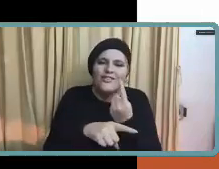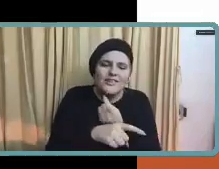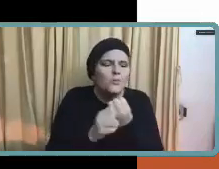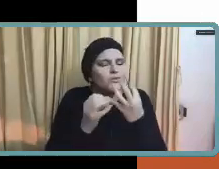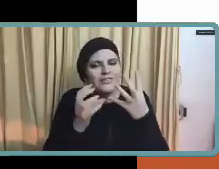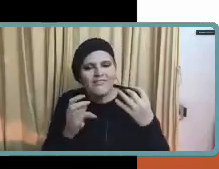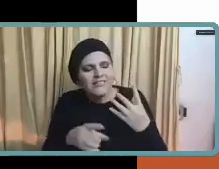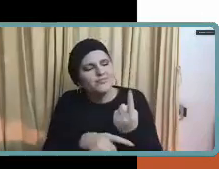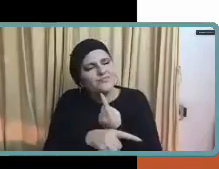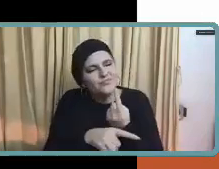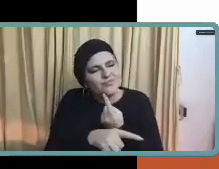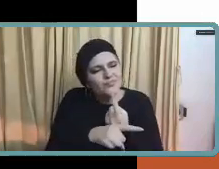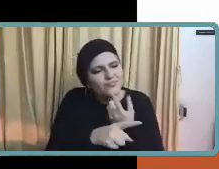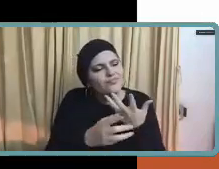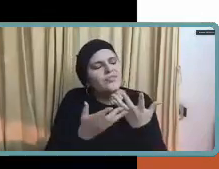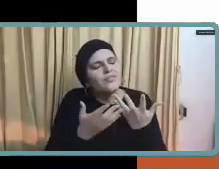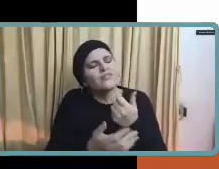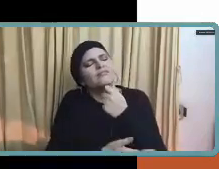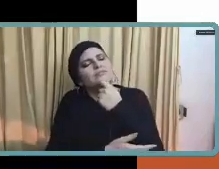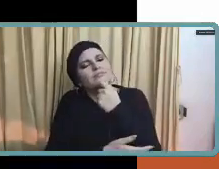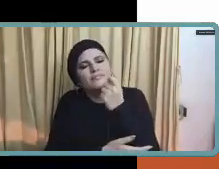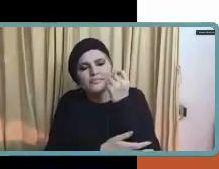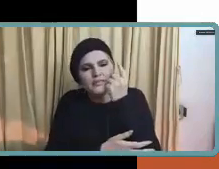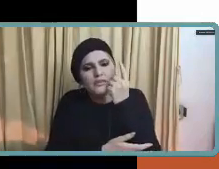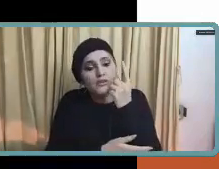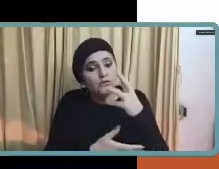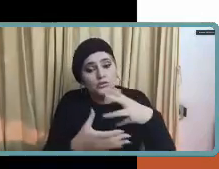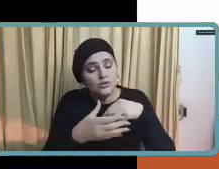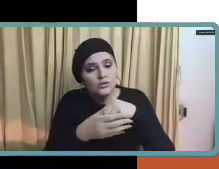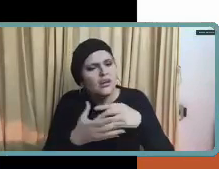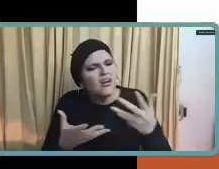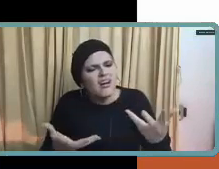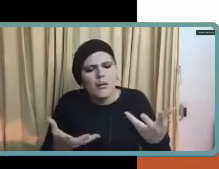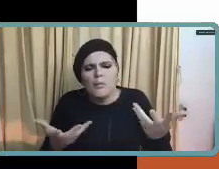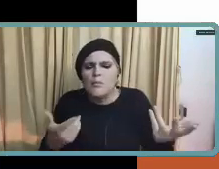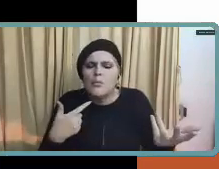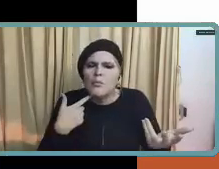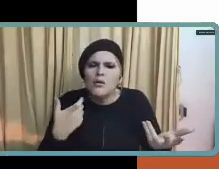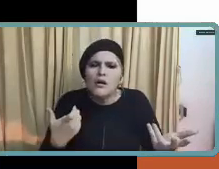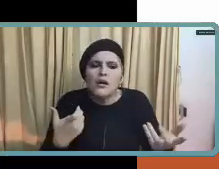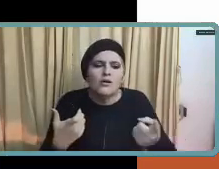¿Y por qué estamos acá? ¿Por qué quisimos hacer este curso?